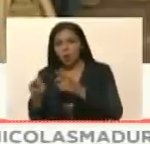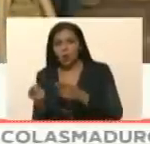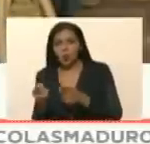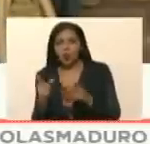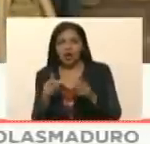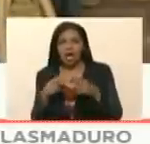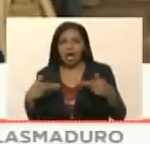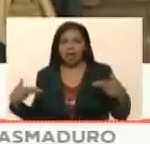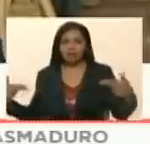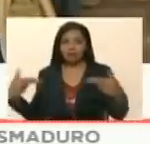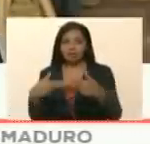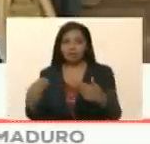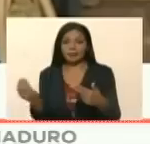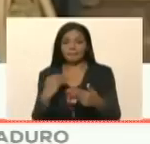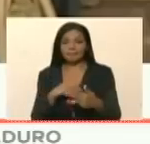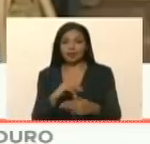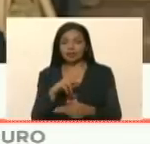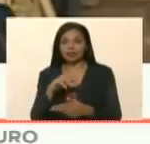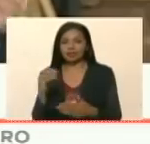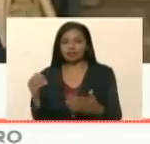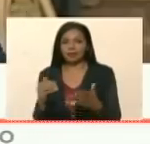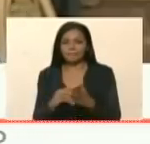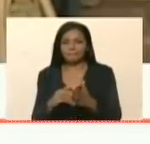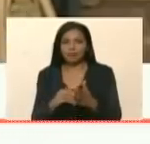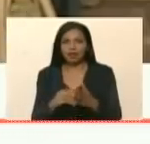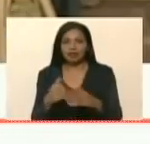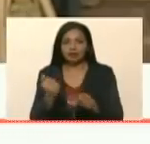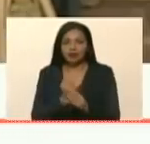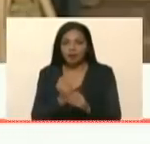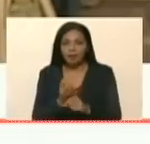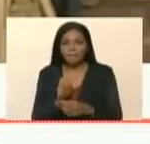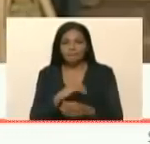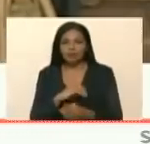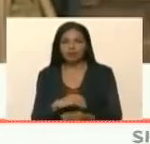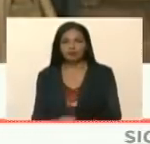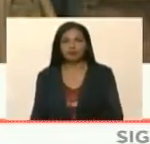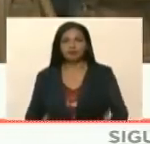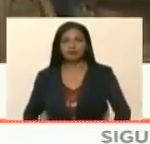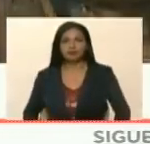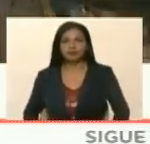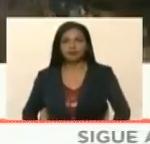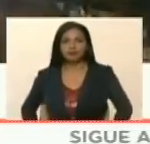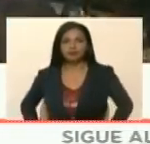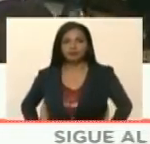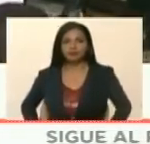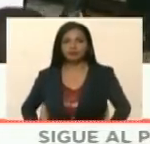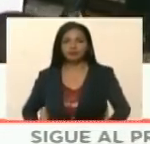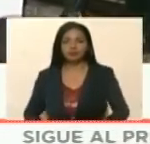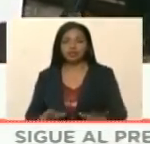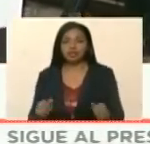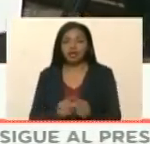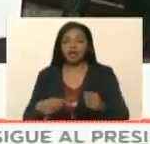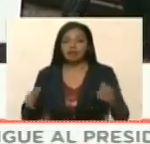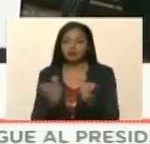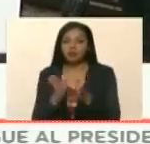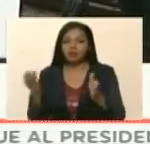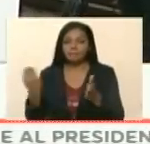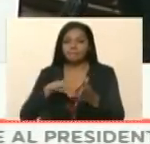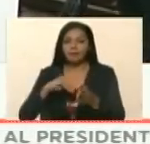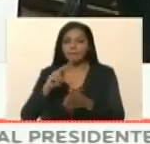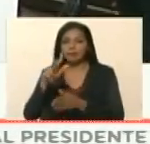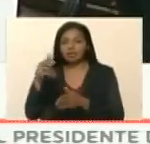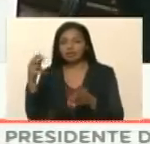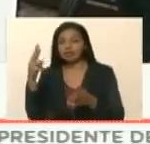hectáreas adicionales, 30.000 de hectáreas adicionales en Monaga. ¿No? Y Anzoátegui, 20.000